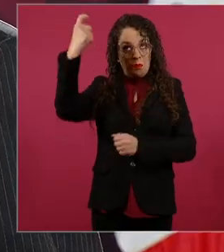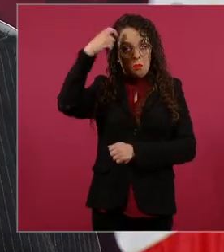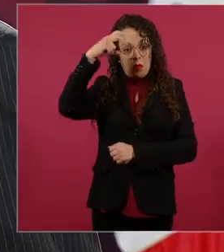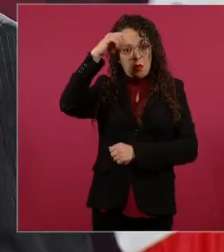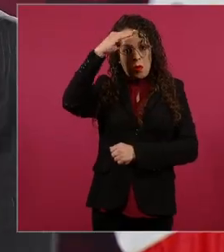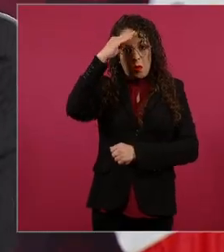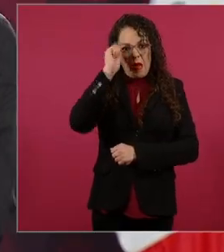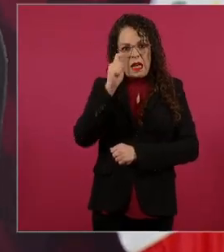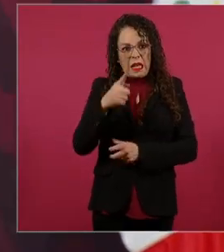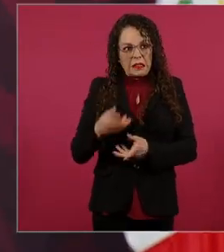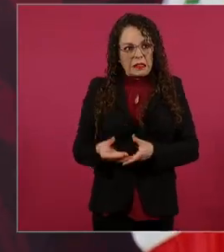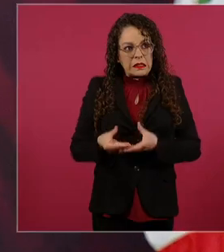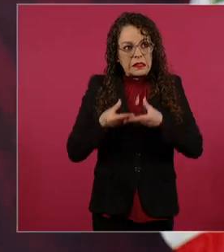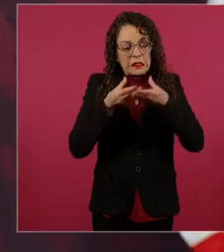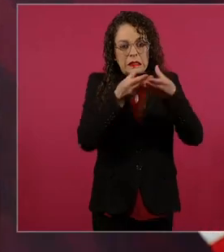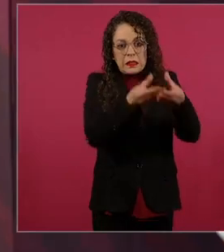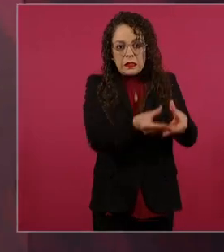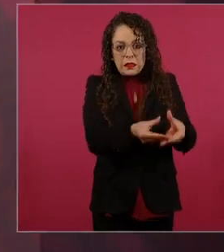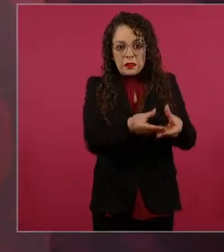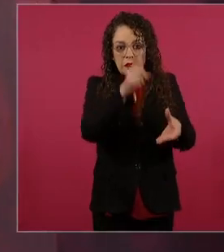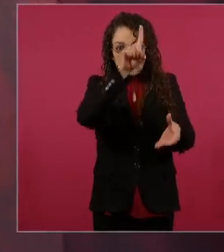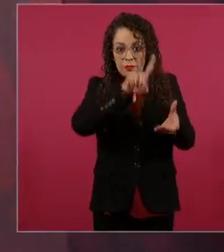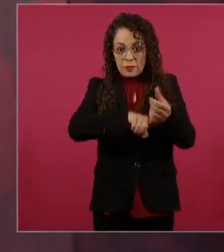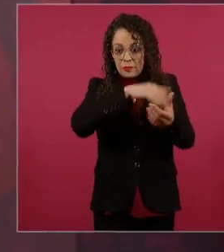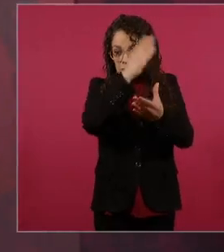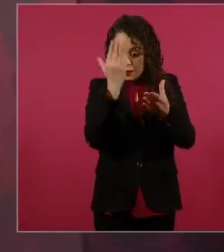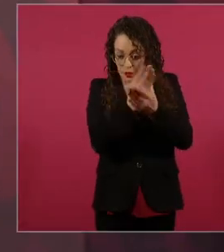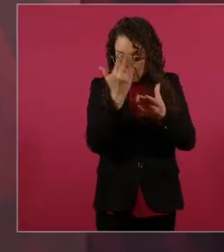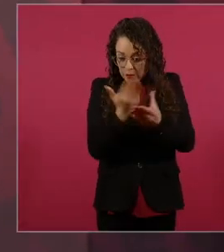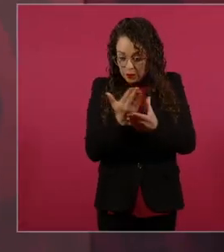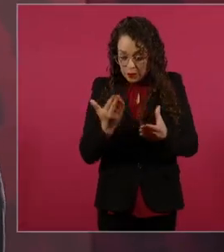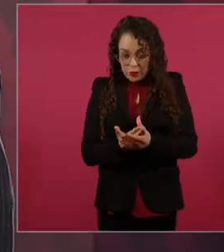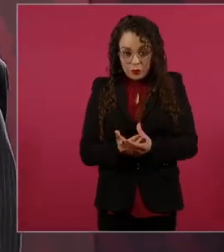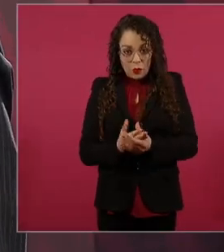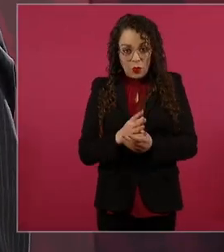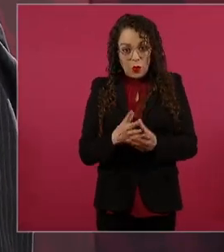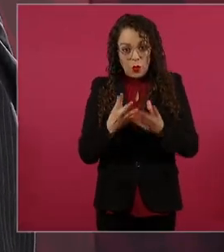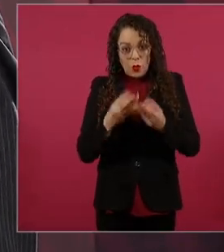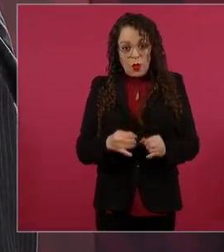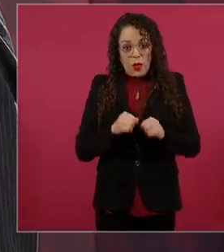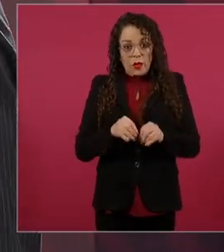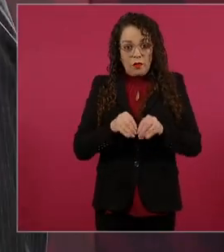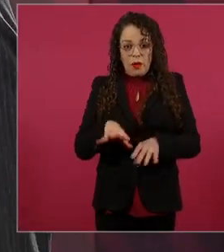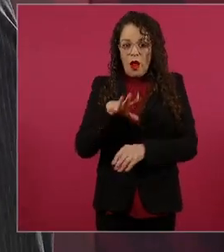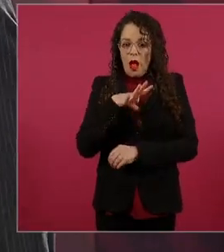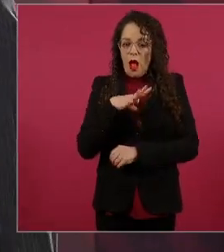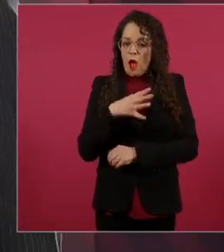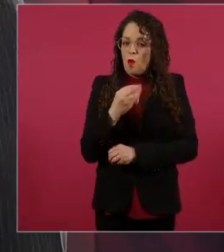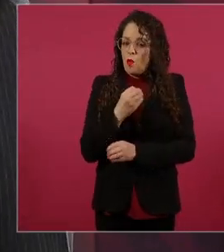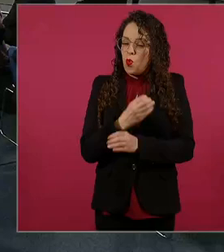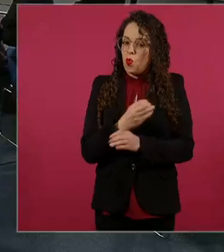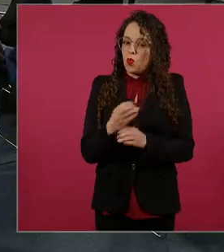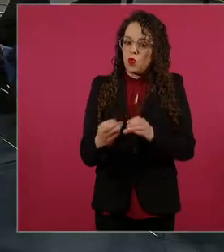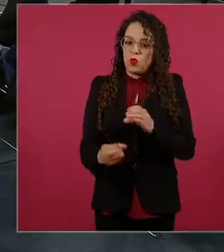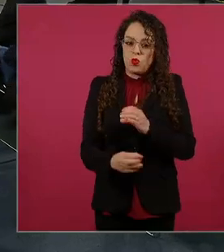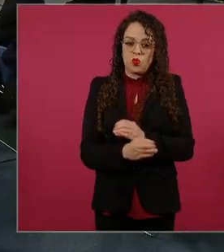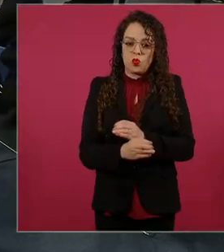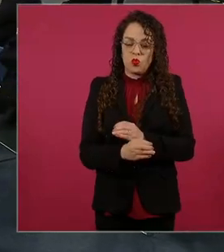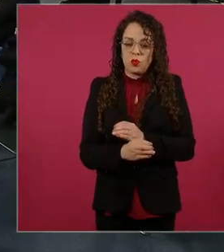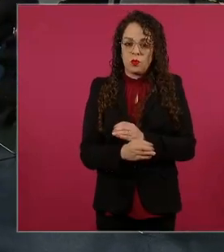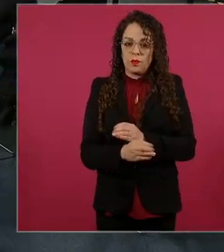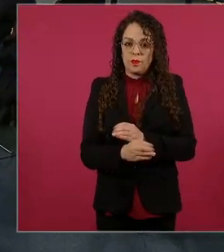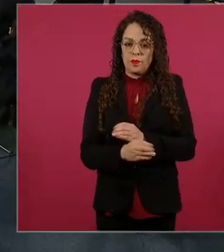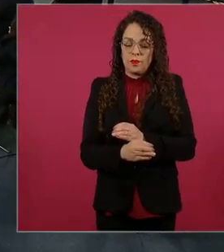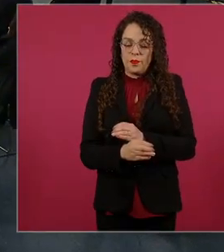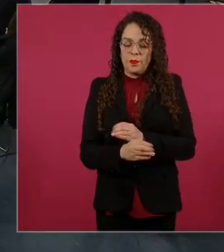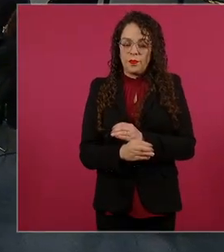y ahí en los archivos pues se encuentran cosas le consulta por